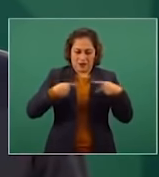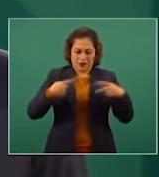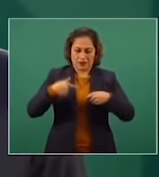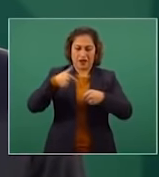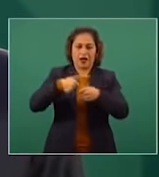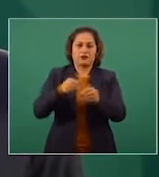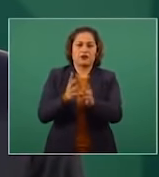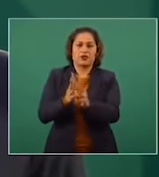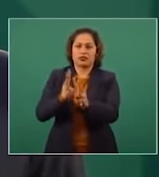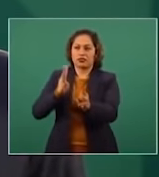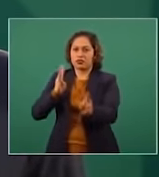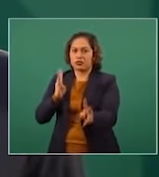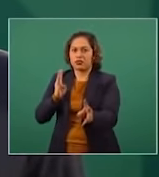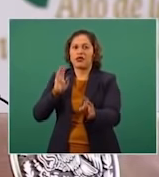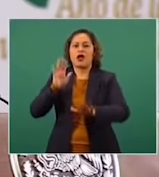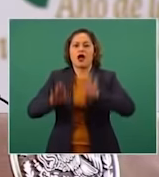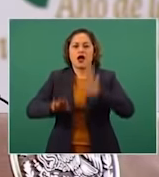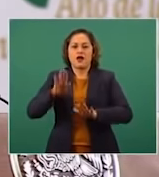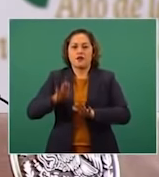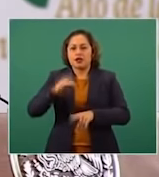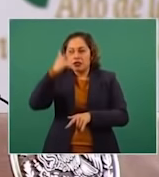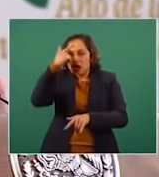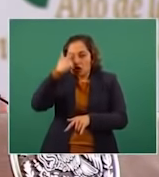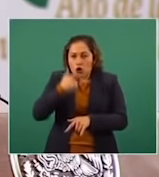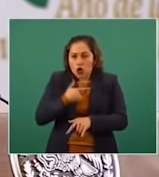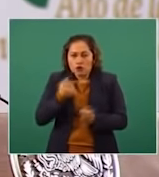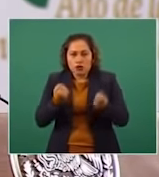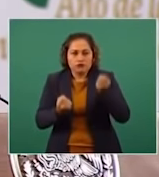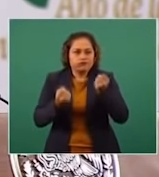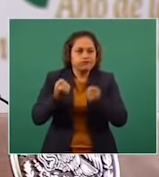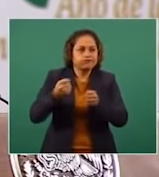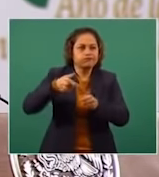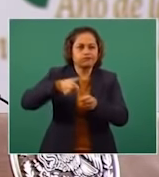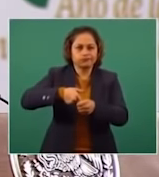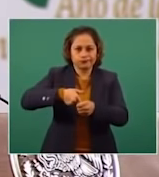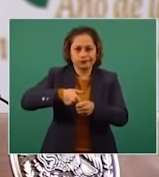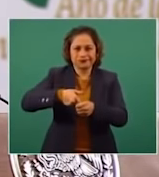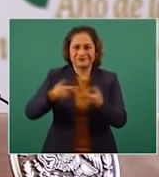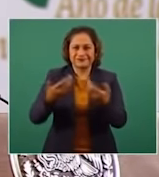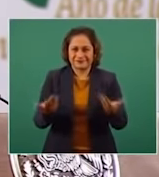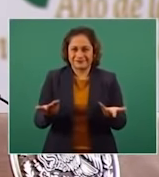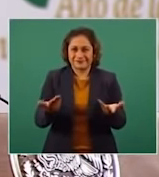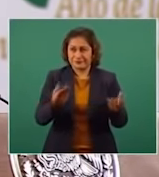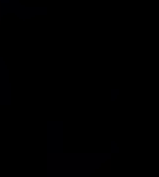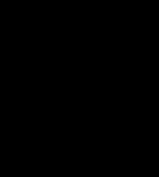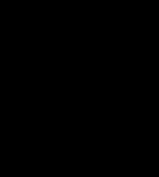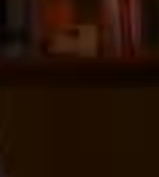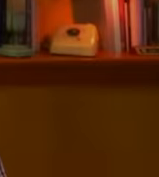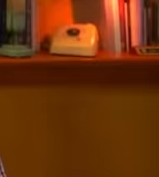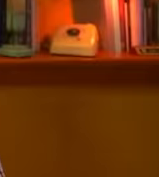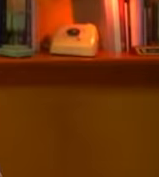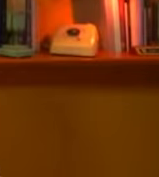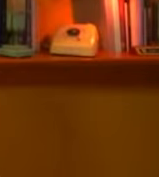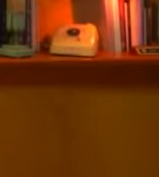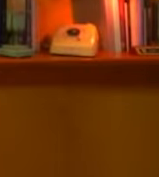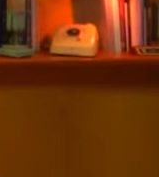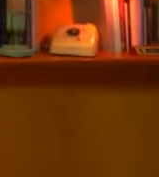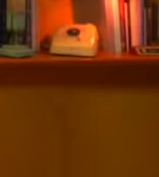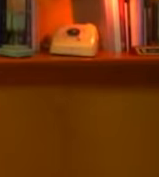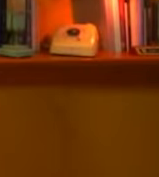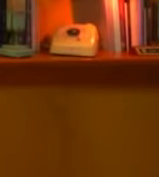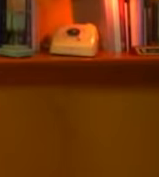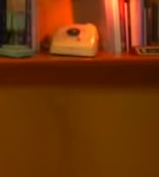a medianoche y todos ayudaron. No